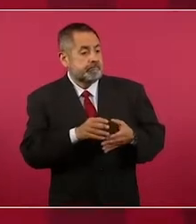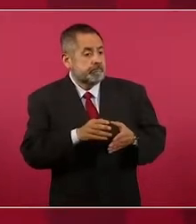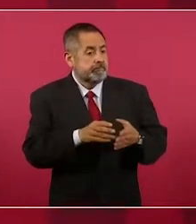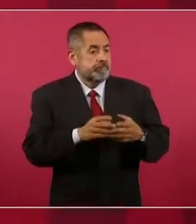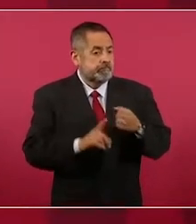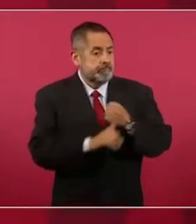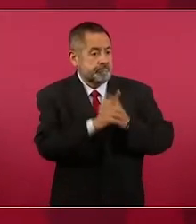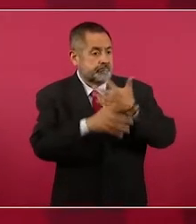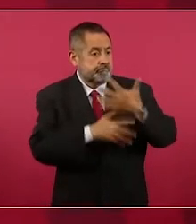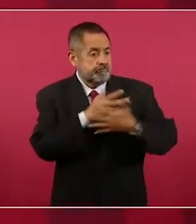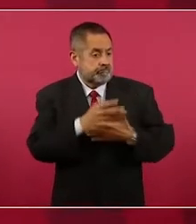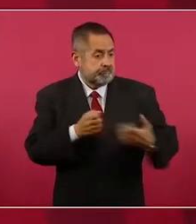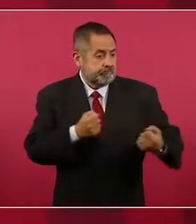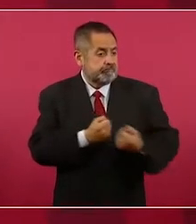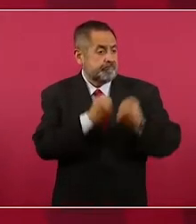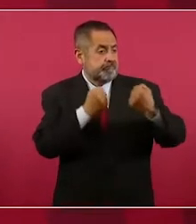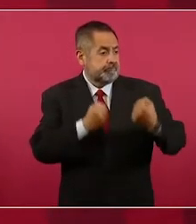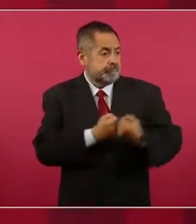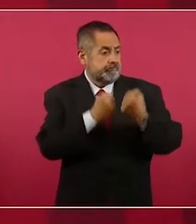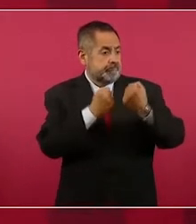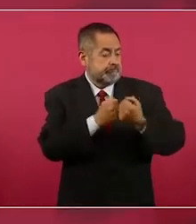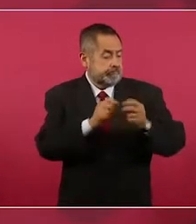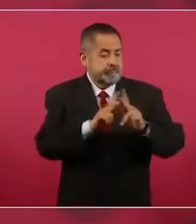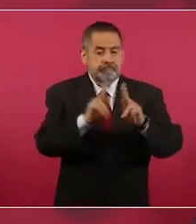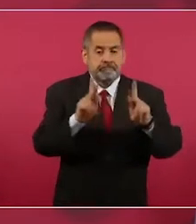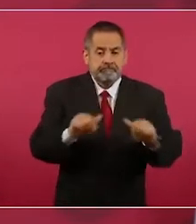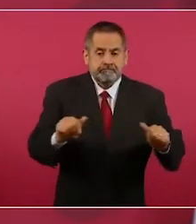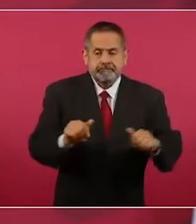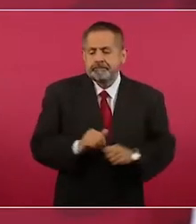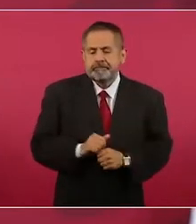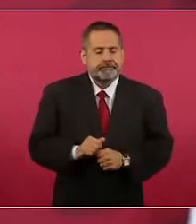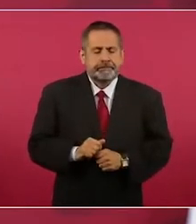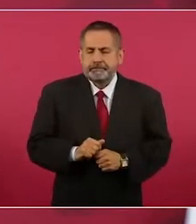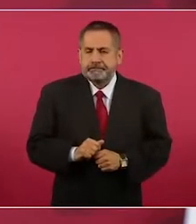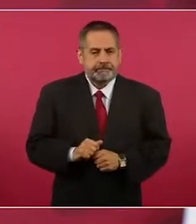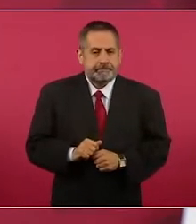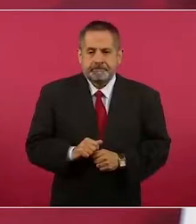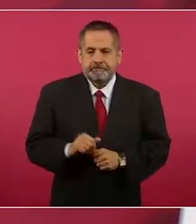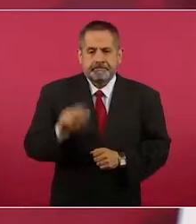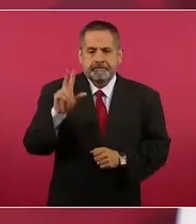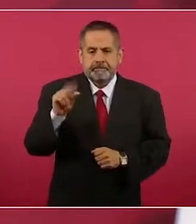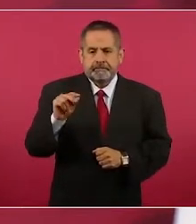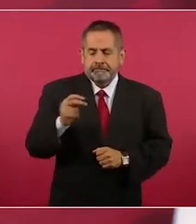para conseguir la paz, que la violencia